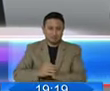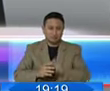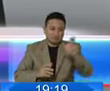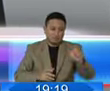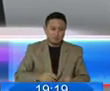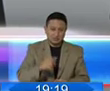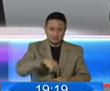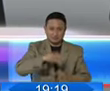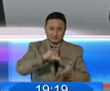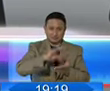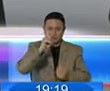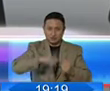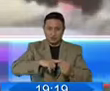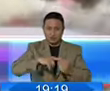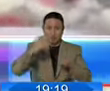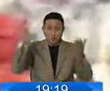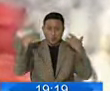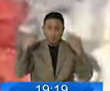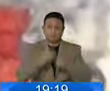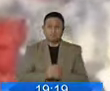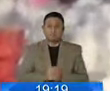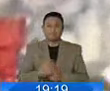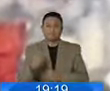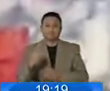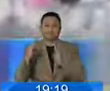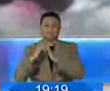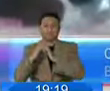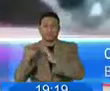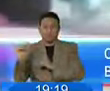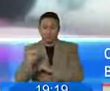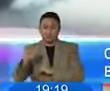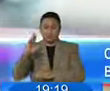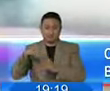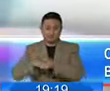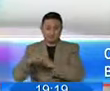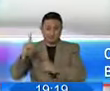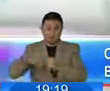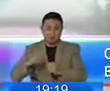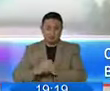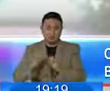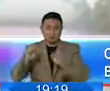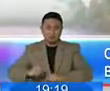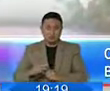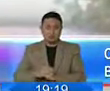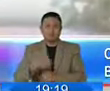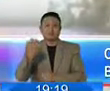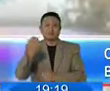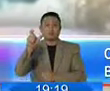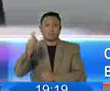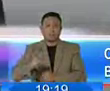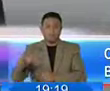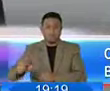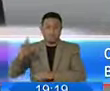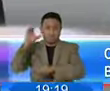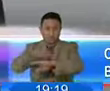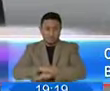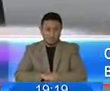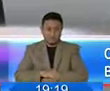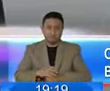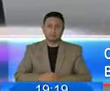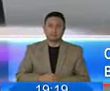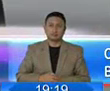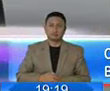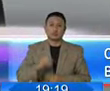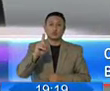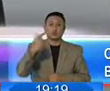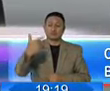ciudad, sobre todo de Quito y Guayaquil. Dos allanamientos simultáneos en la capital permitió la detención de 15 personas. Se logró incautar un arma